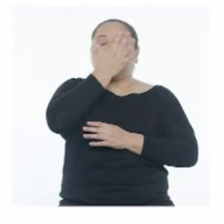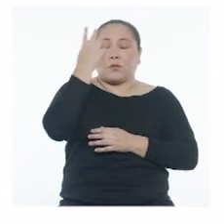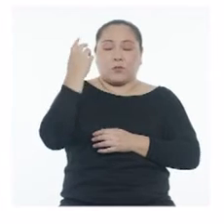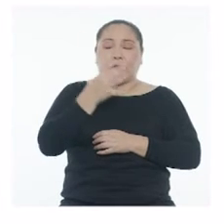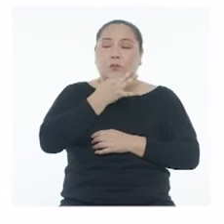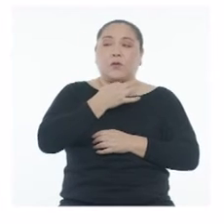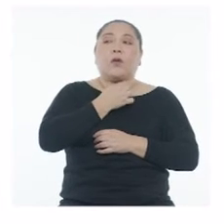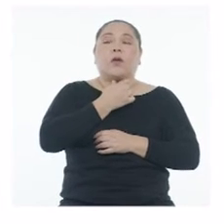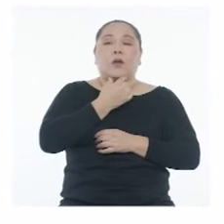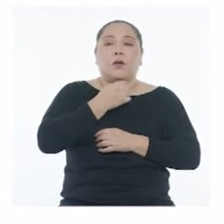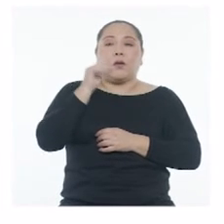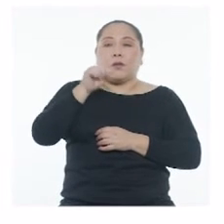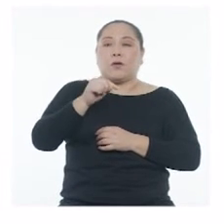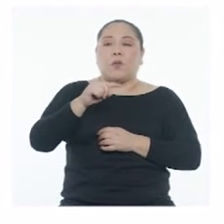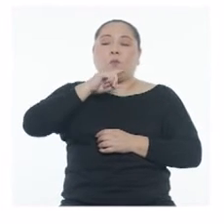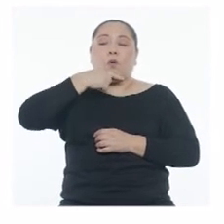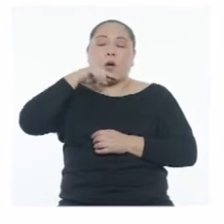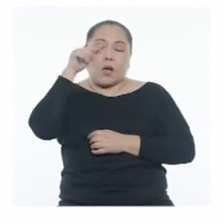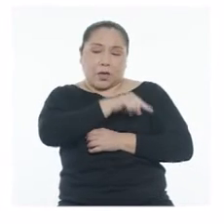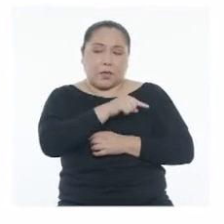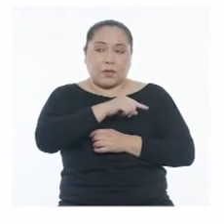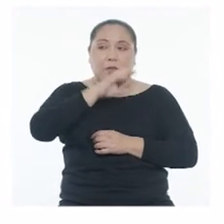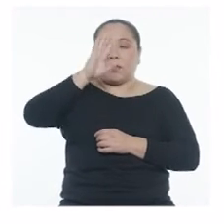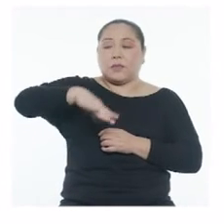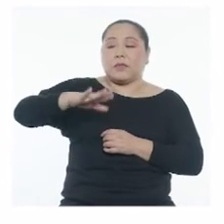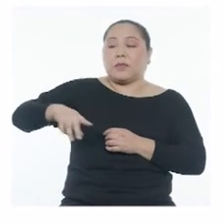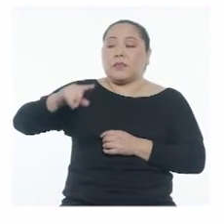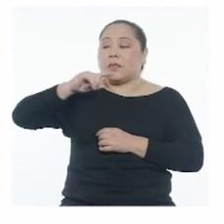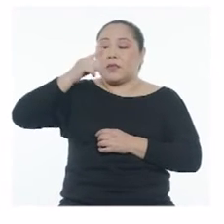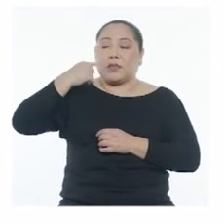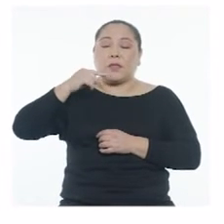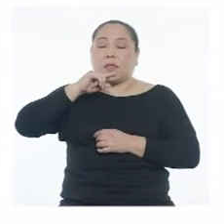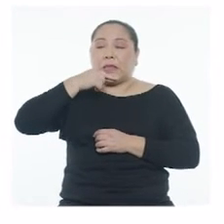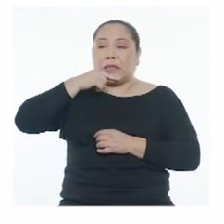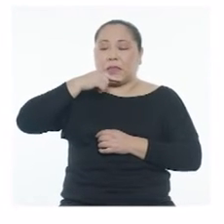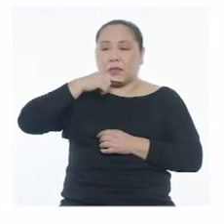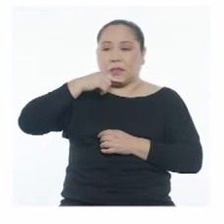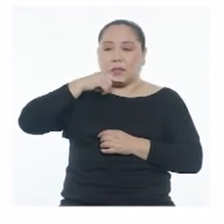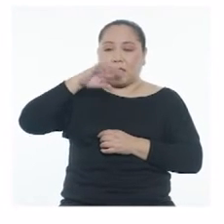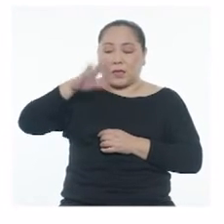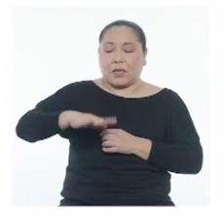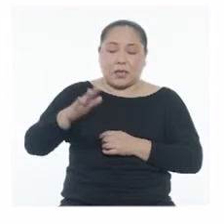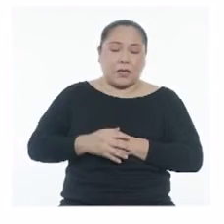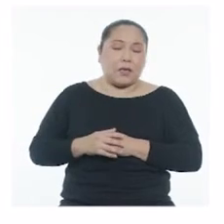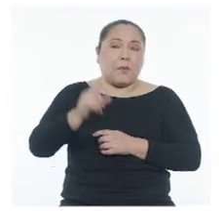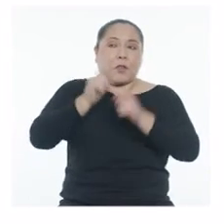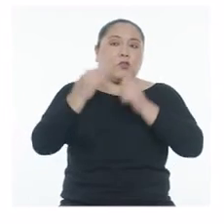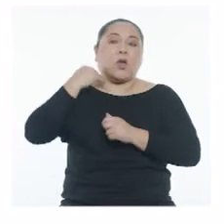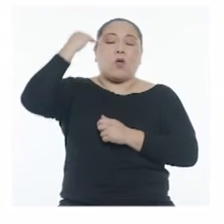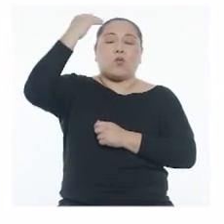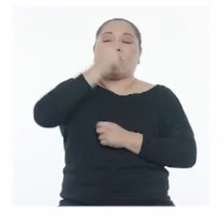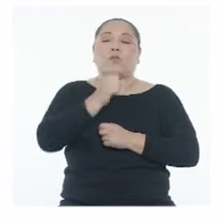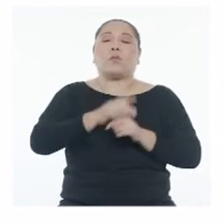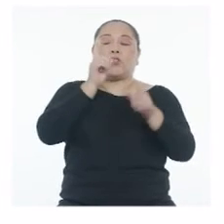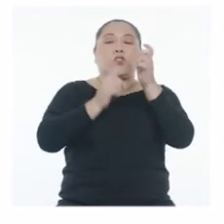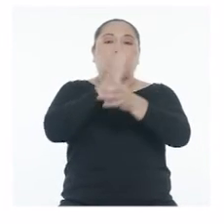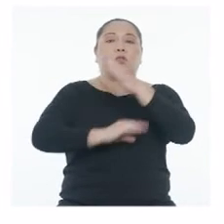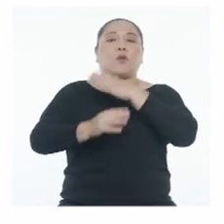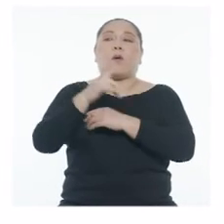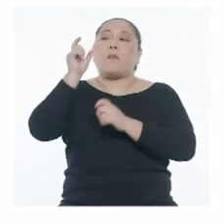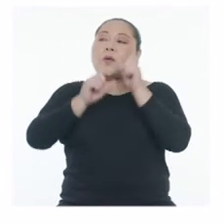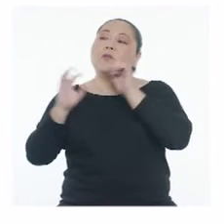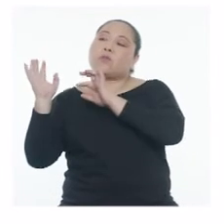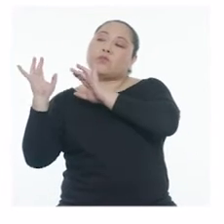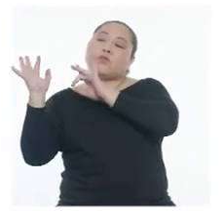afroperuana, mujeres, niñez y adolescencia y personas adultas mayores. Personas con discapacidad,